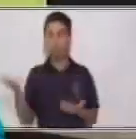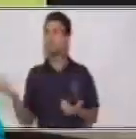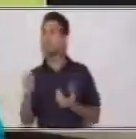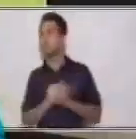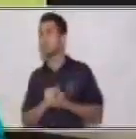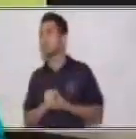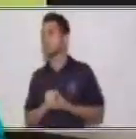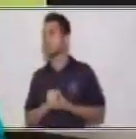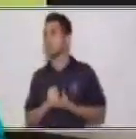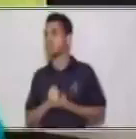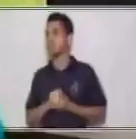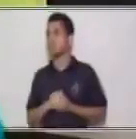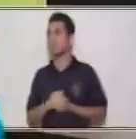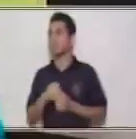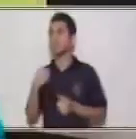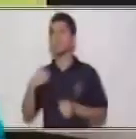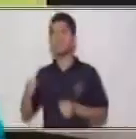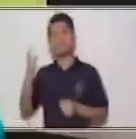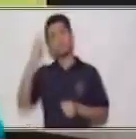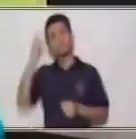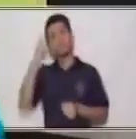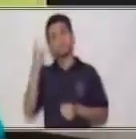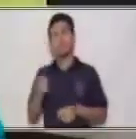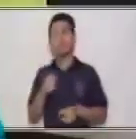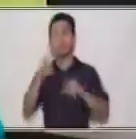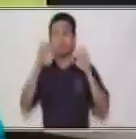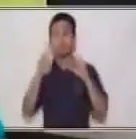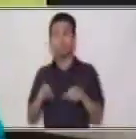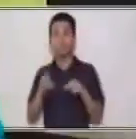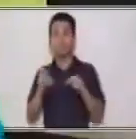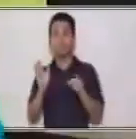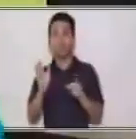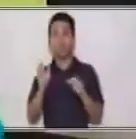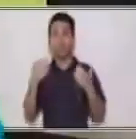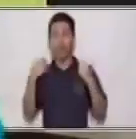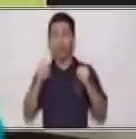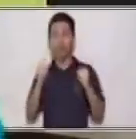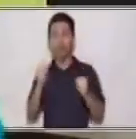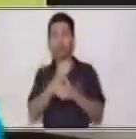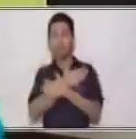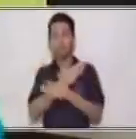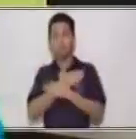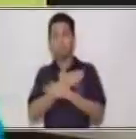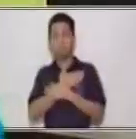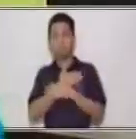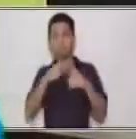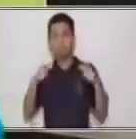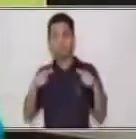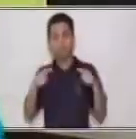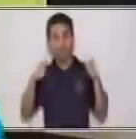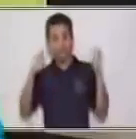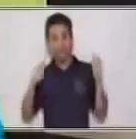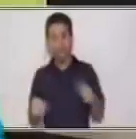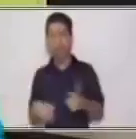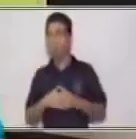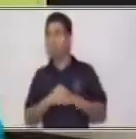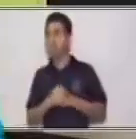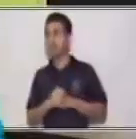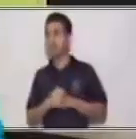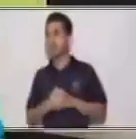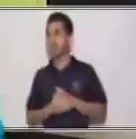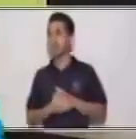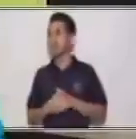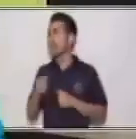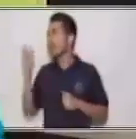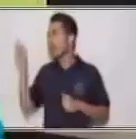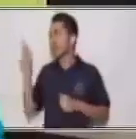Vamos a pensar en un repostero o en un cocinero. Te podrías poner a pensar cómo harán